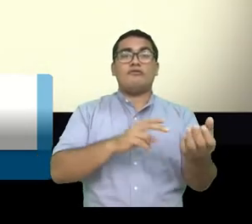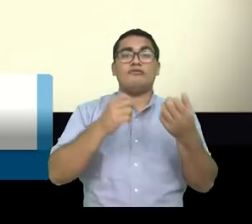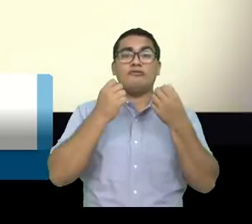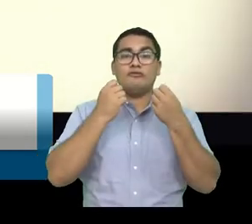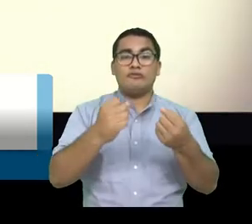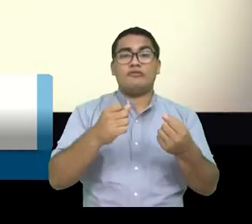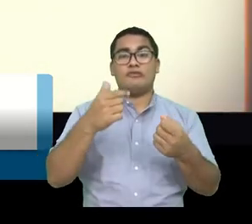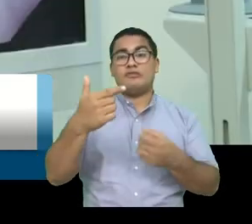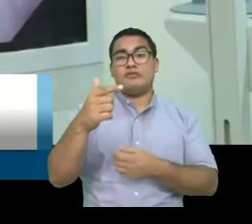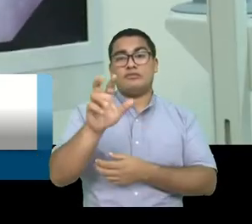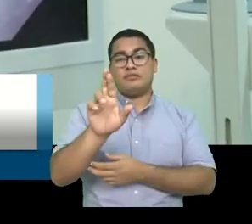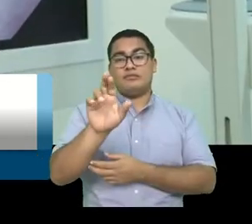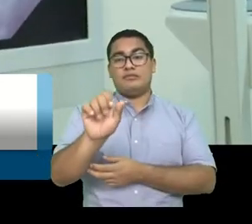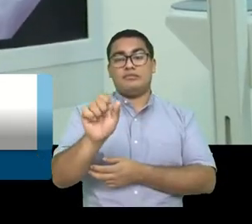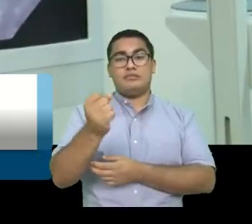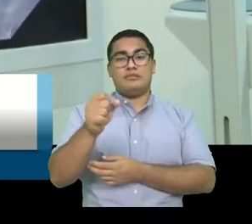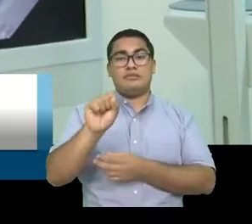grasas,